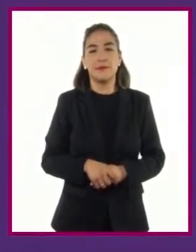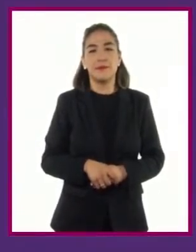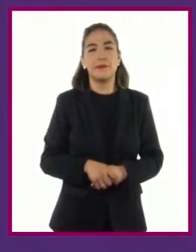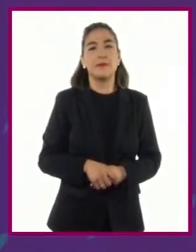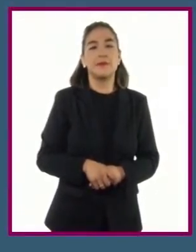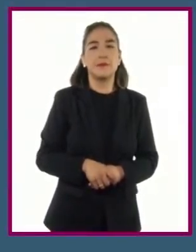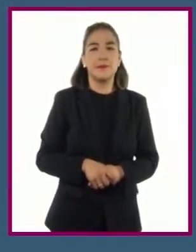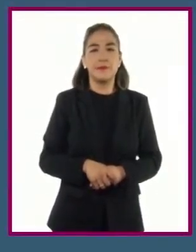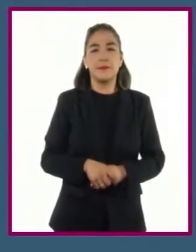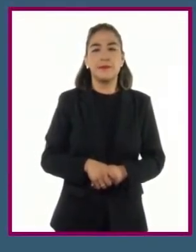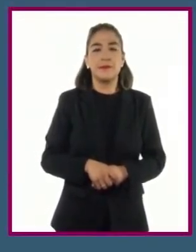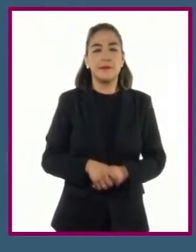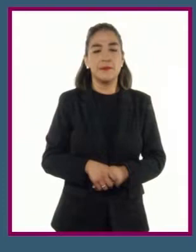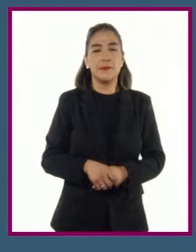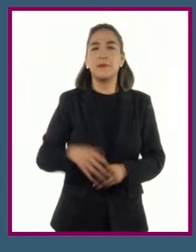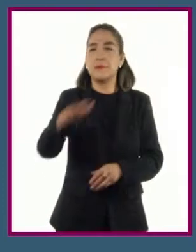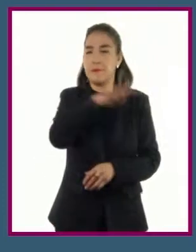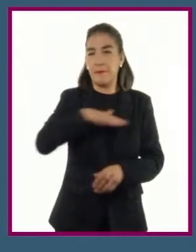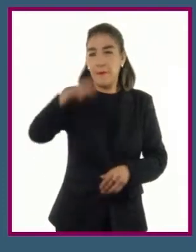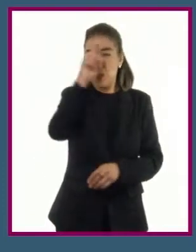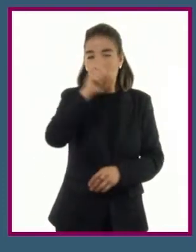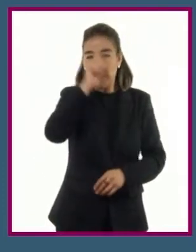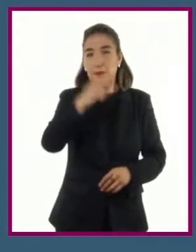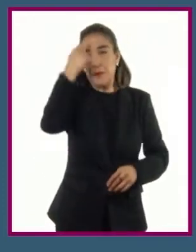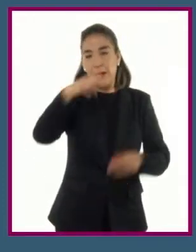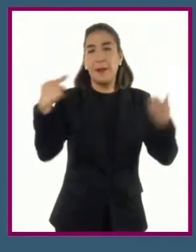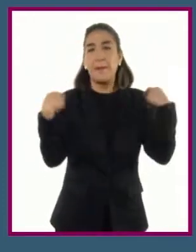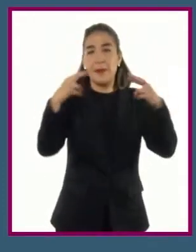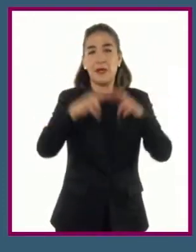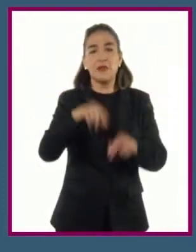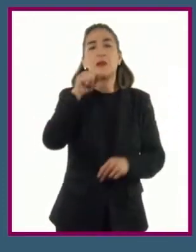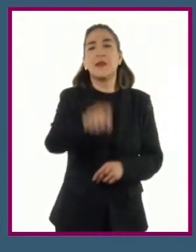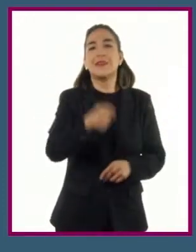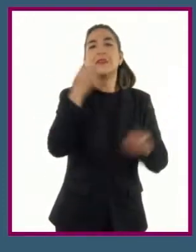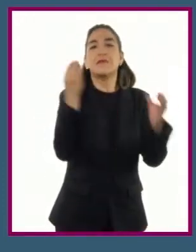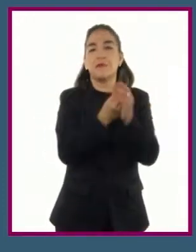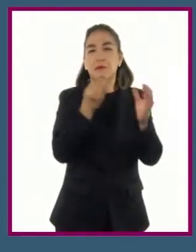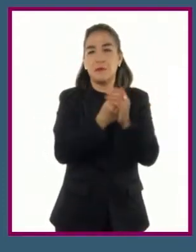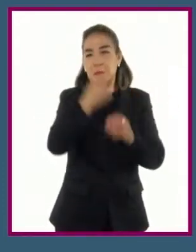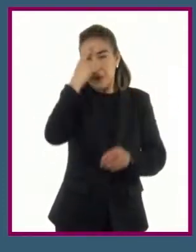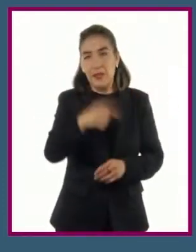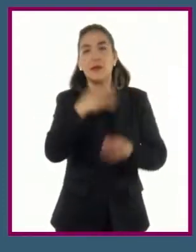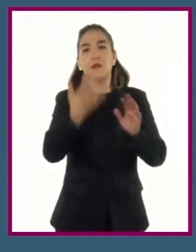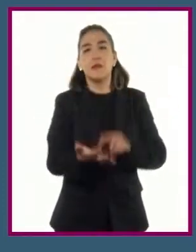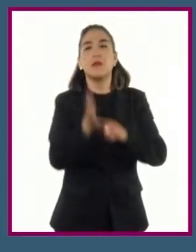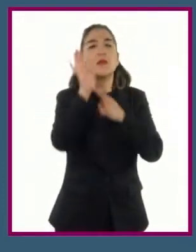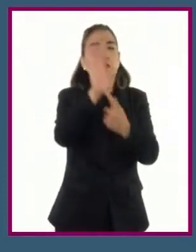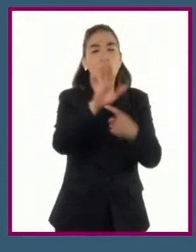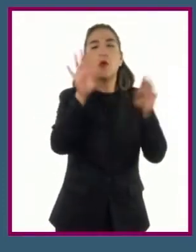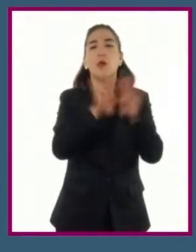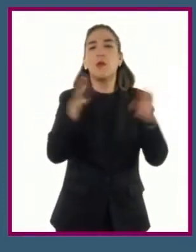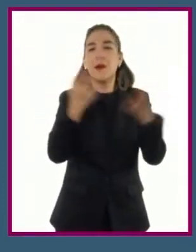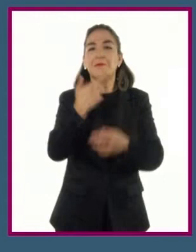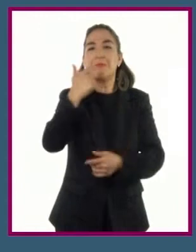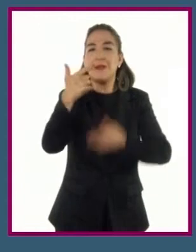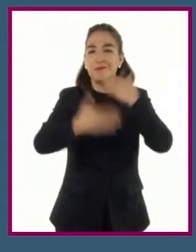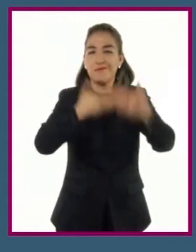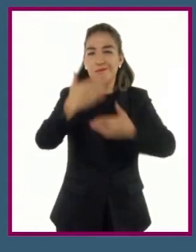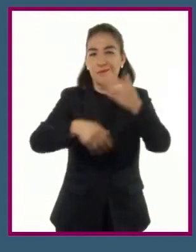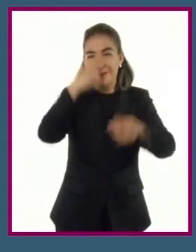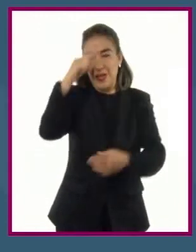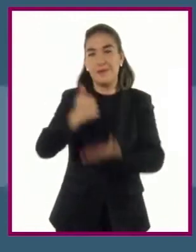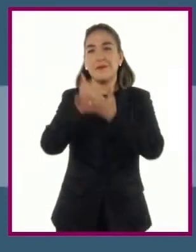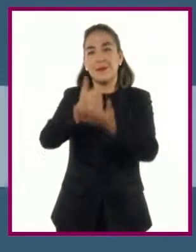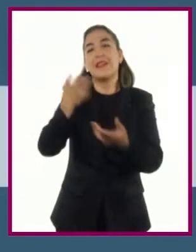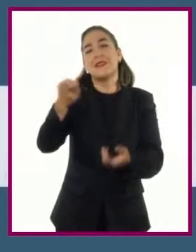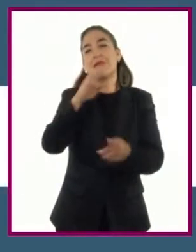colores. Entre Profes es una sección dedicada a nuestros compañeros profesores con la finalidad de seguir mejorando cada día en beneficio de